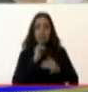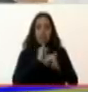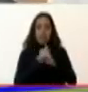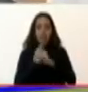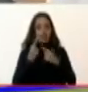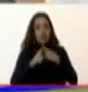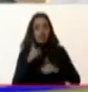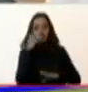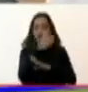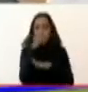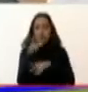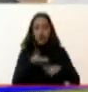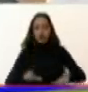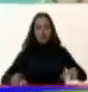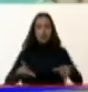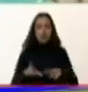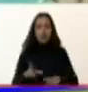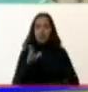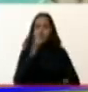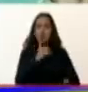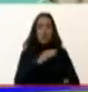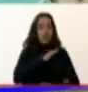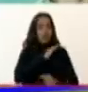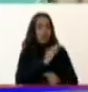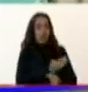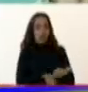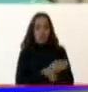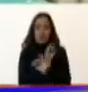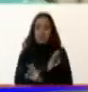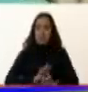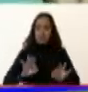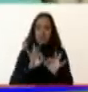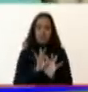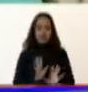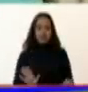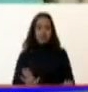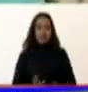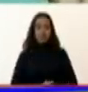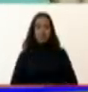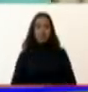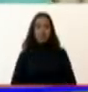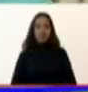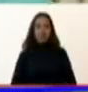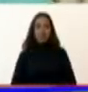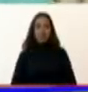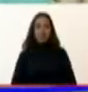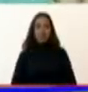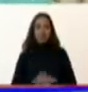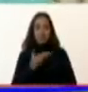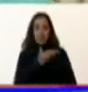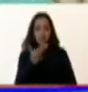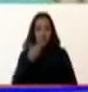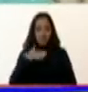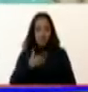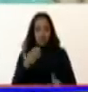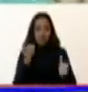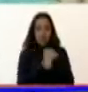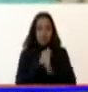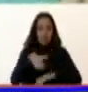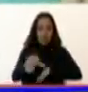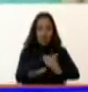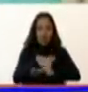territorio, no va a tener el poder ni la fuerza, no va a tener nada. Usted puede ganar en la